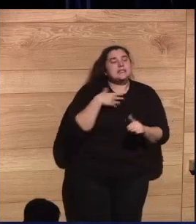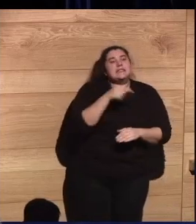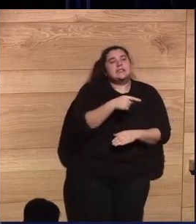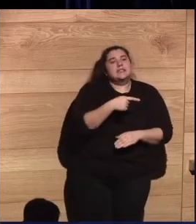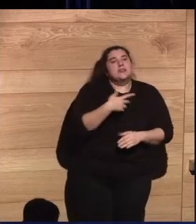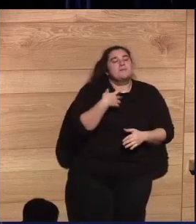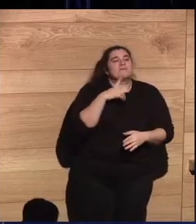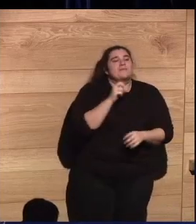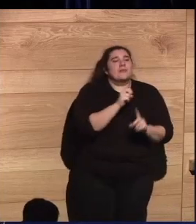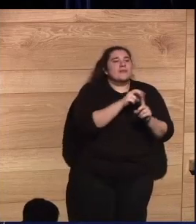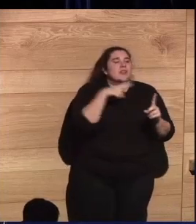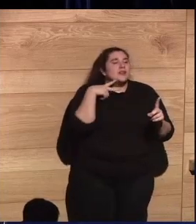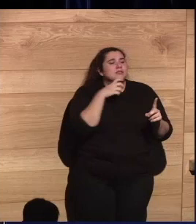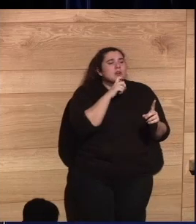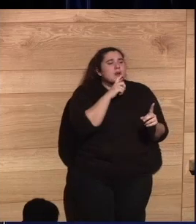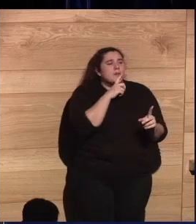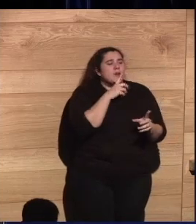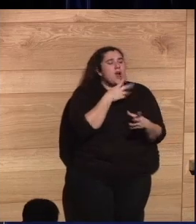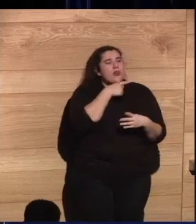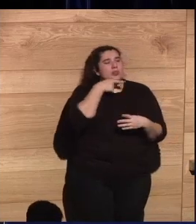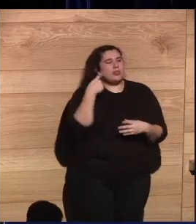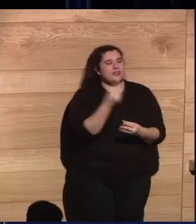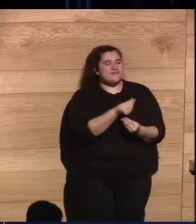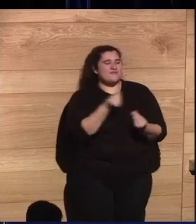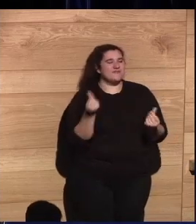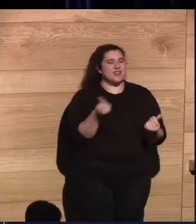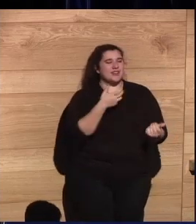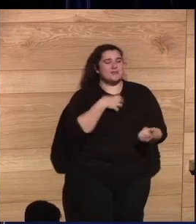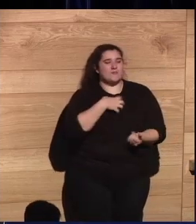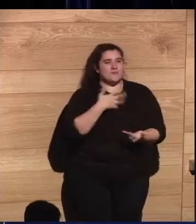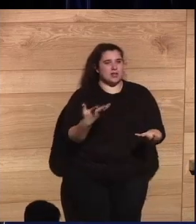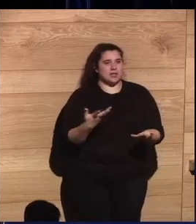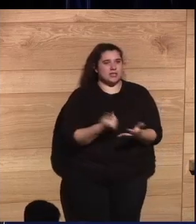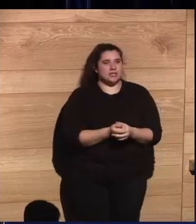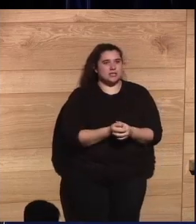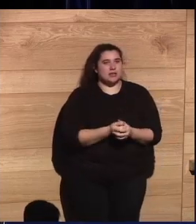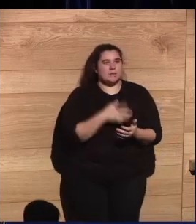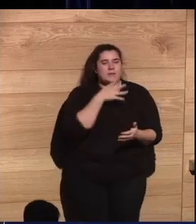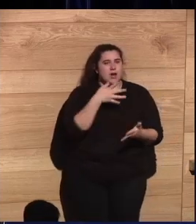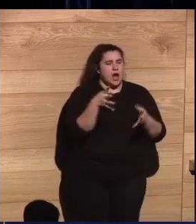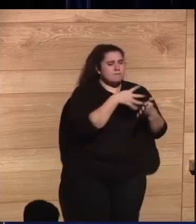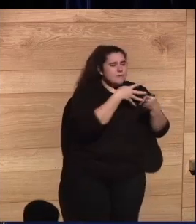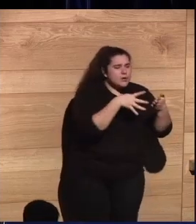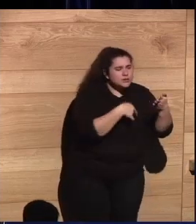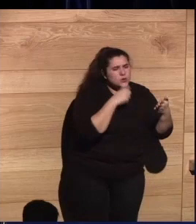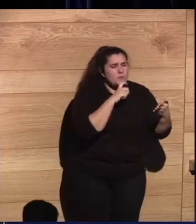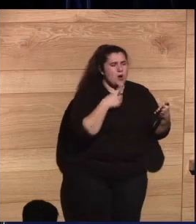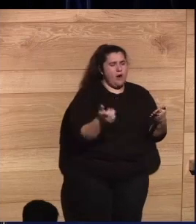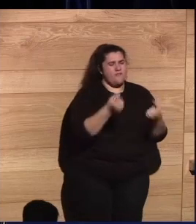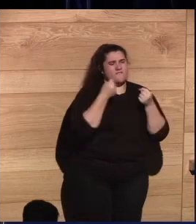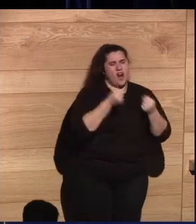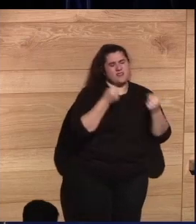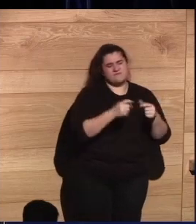puede ser visto como algo, por eso no se puede dulcificar esta música, no se puede, oye, no, aquí esto que está escrito es demasiado fuerte, estridente, no, lo hacemos